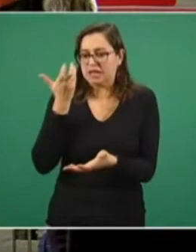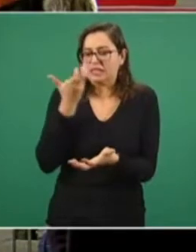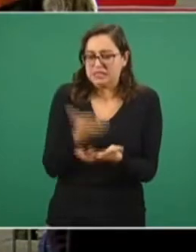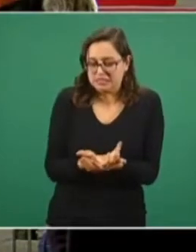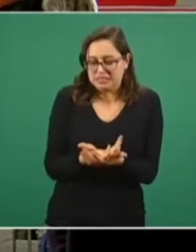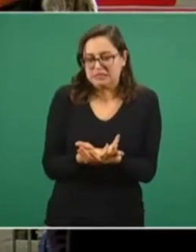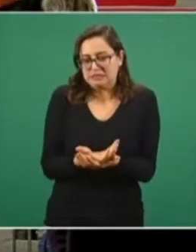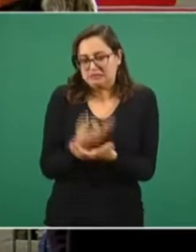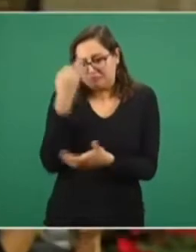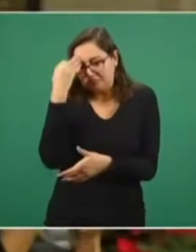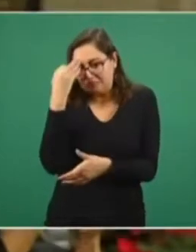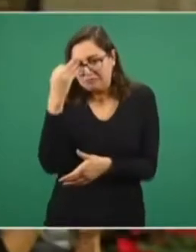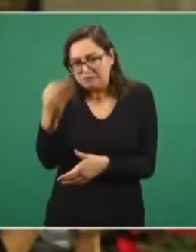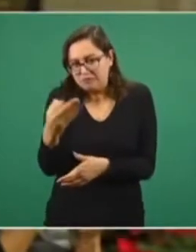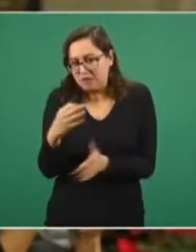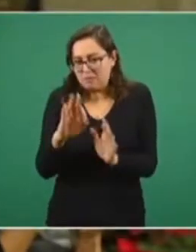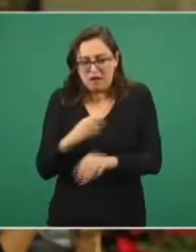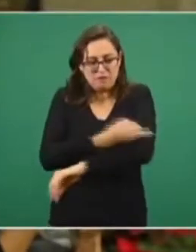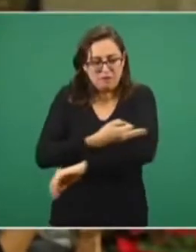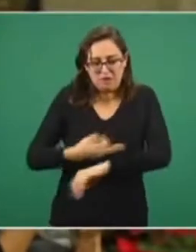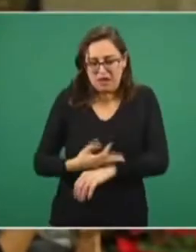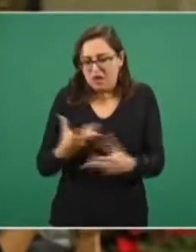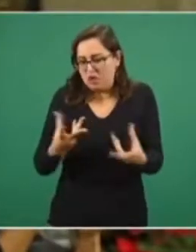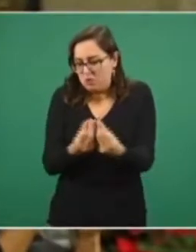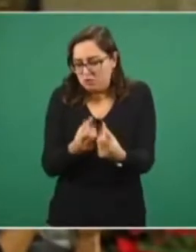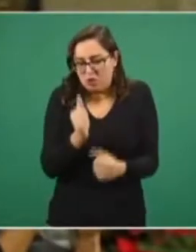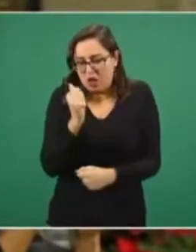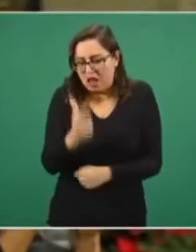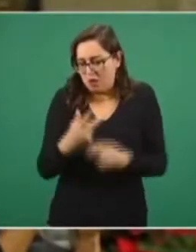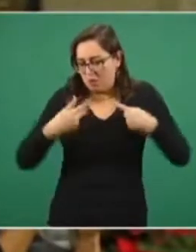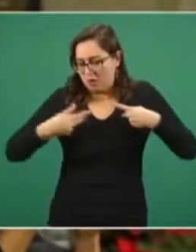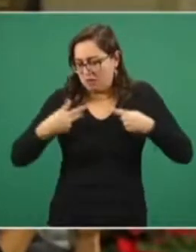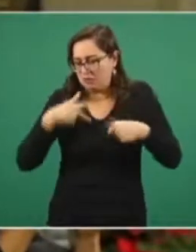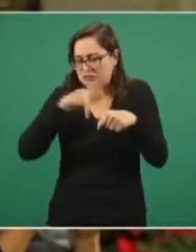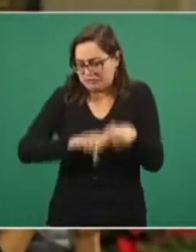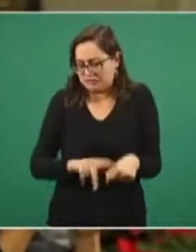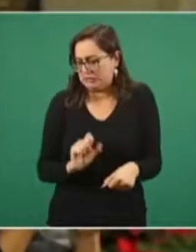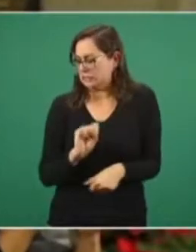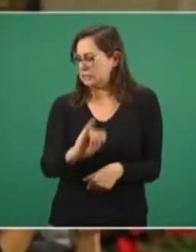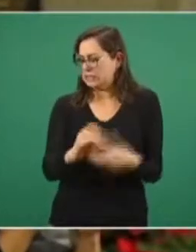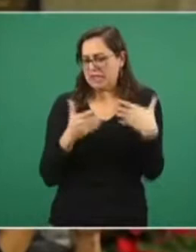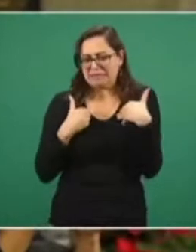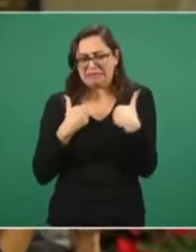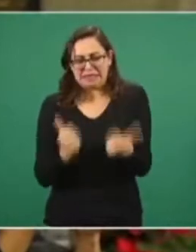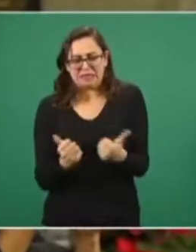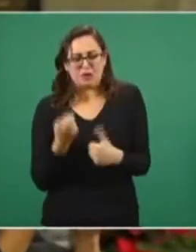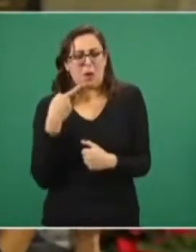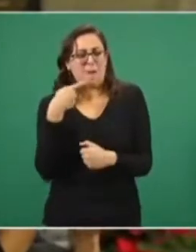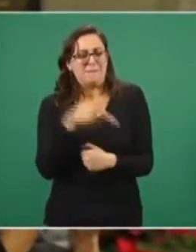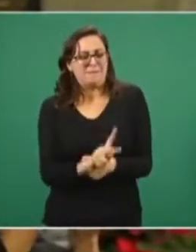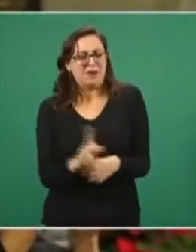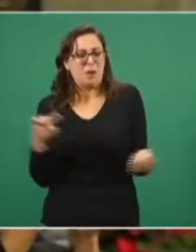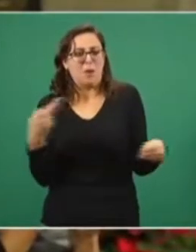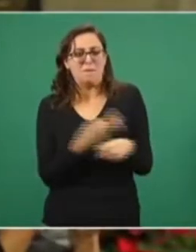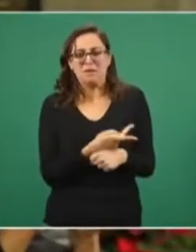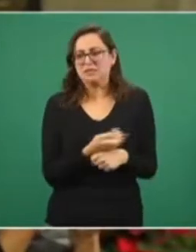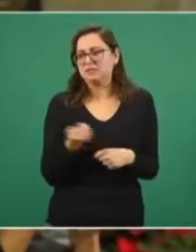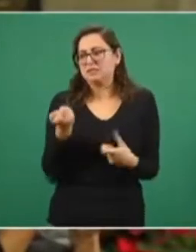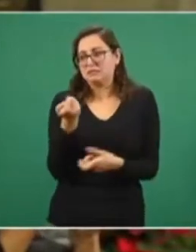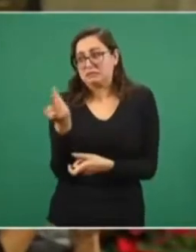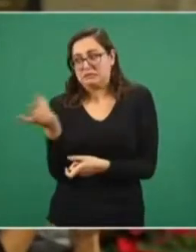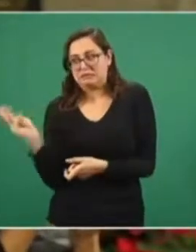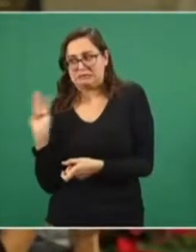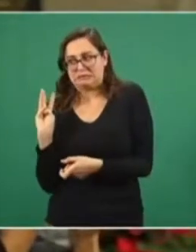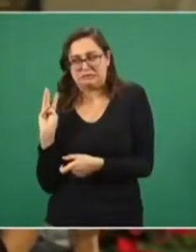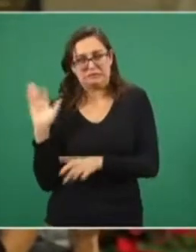su tiempo, ¿no? Tanto a nivel familiar como a nivel personal. Sin embargo, esta situación ha sido aprovechada precisamente por los críticos